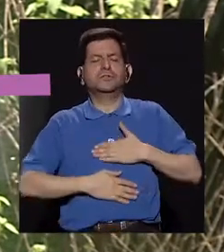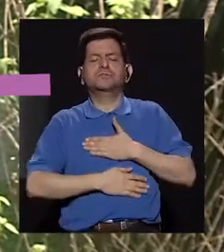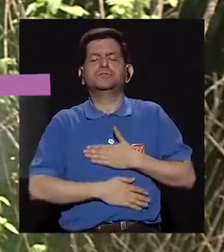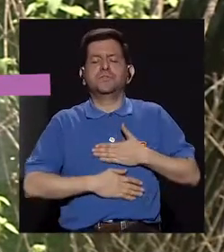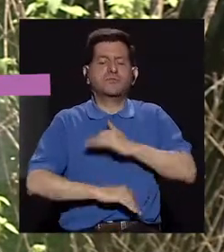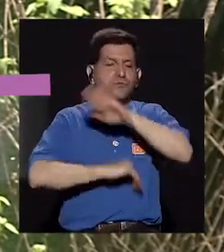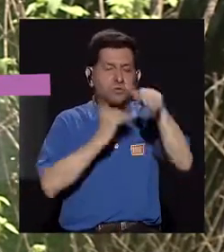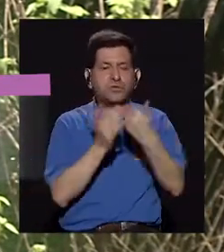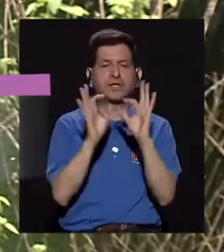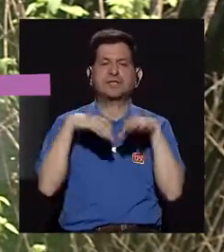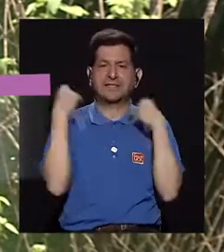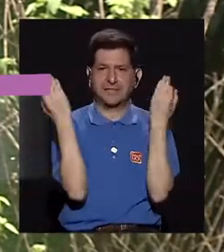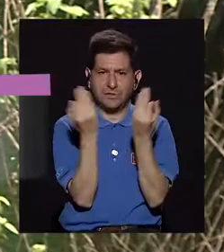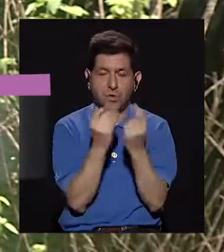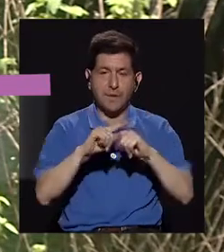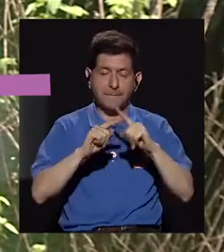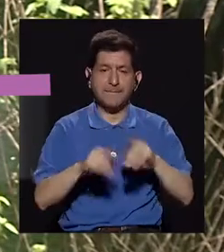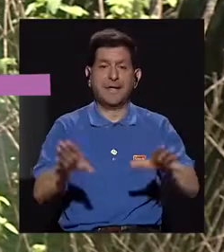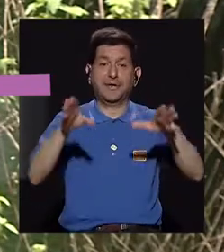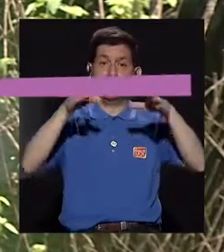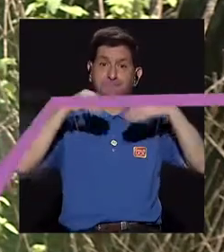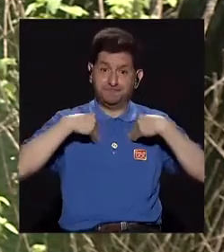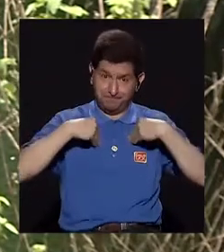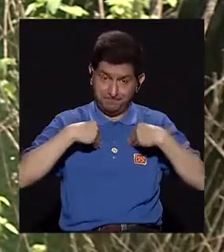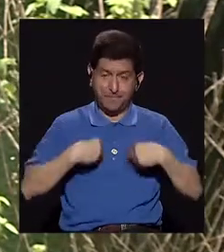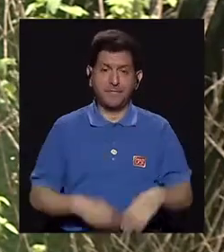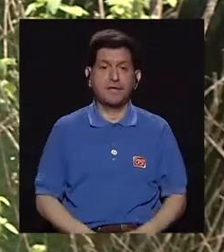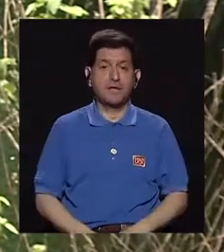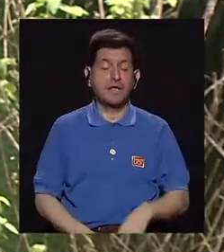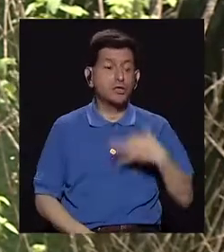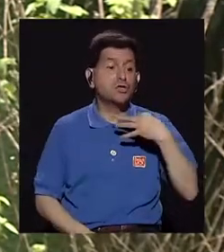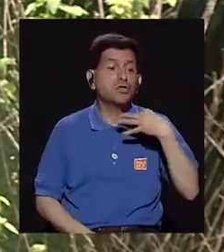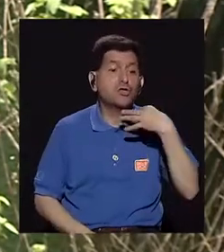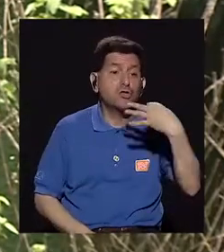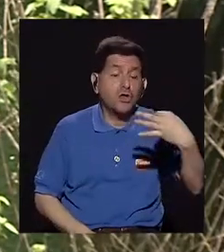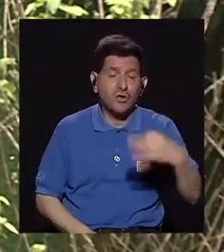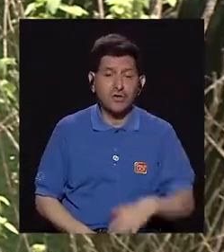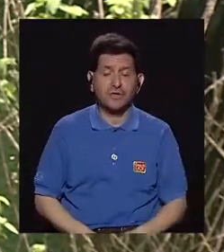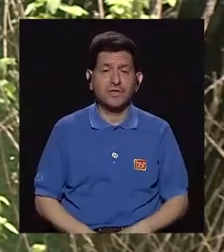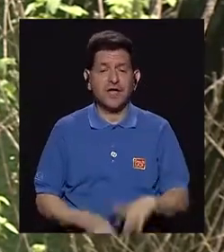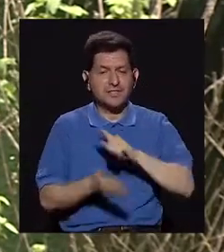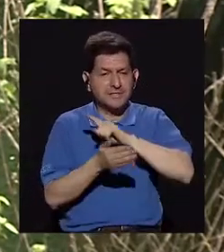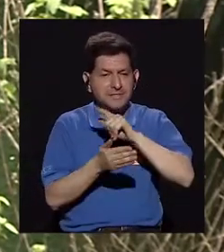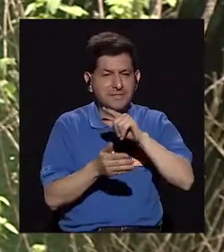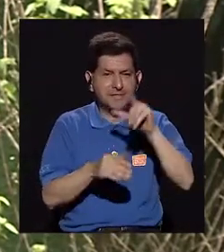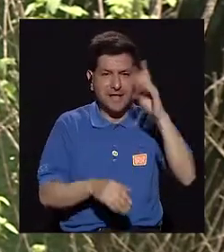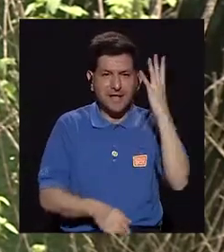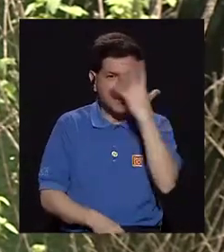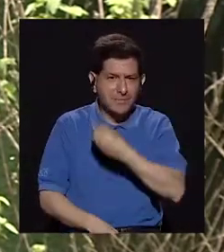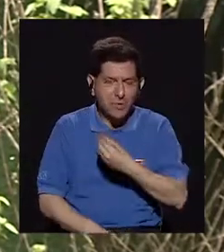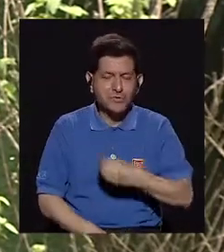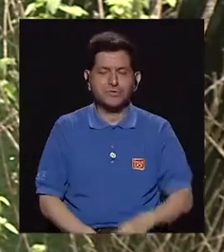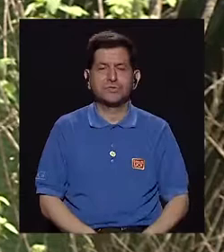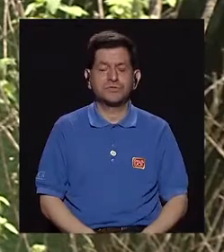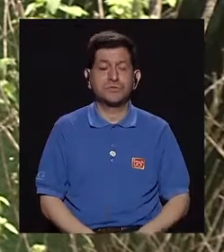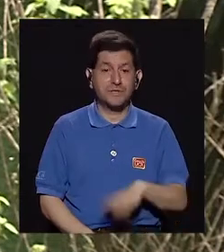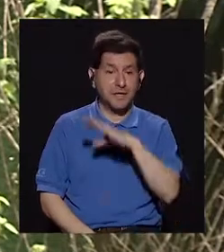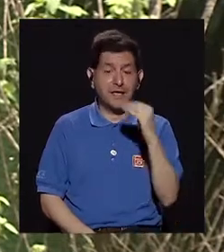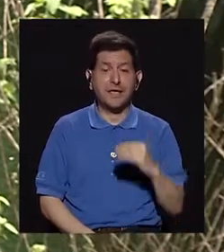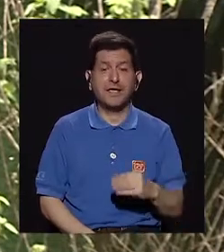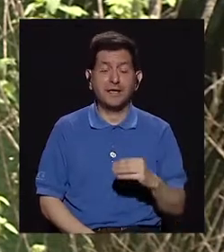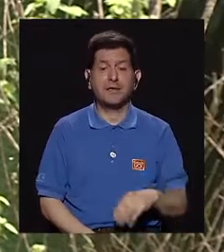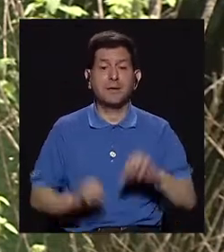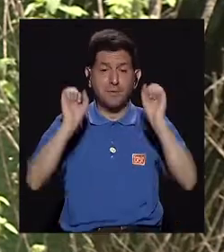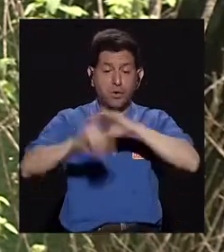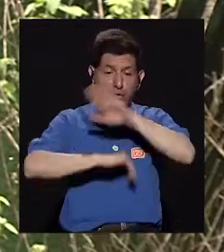el disfrute de toda la familia, pero hay que apropiarlos y hay que hacerlos cada día más lindos y más bellos, igual